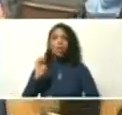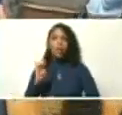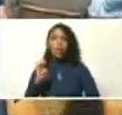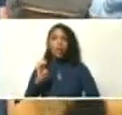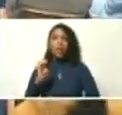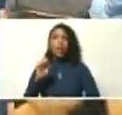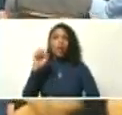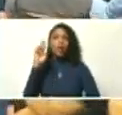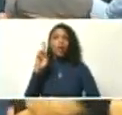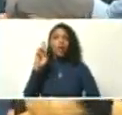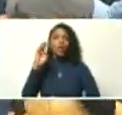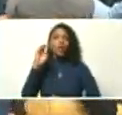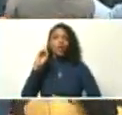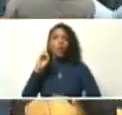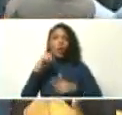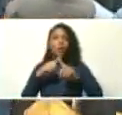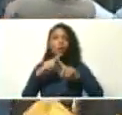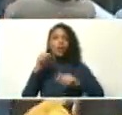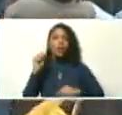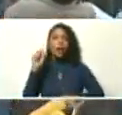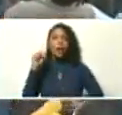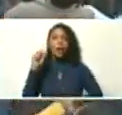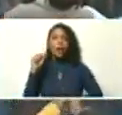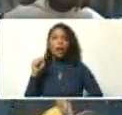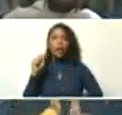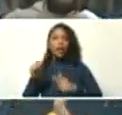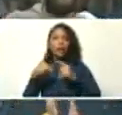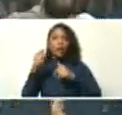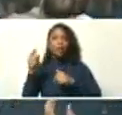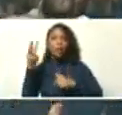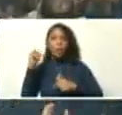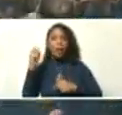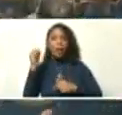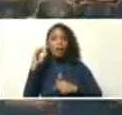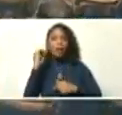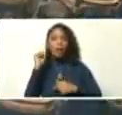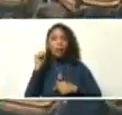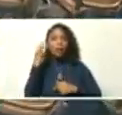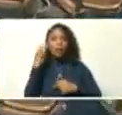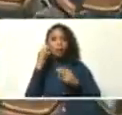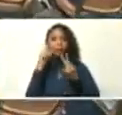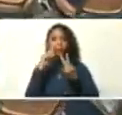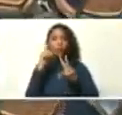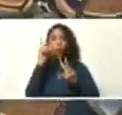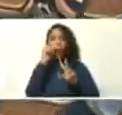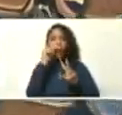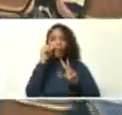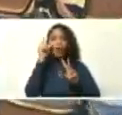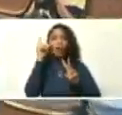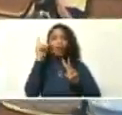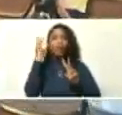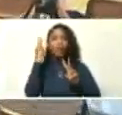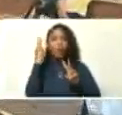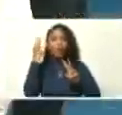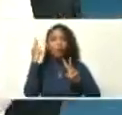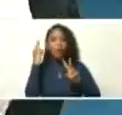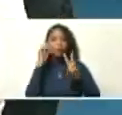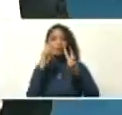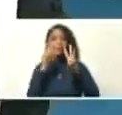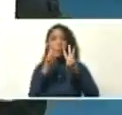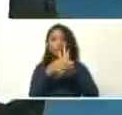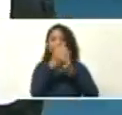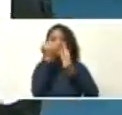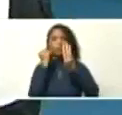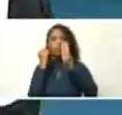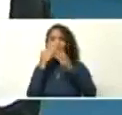Santander, María de los Ángeles Pérez Carreño. Premio Nacional de Periodismo en Radio que